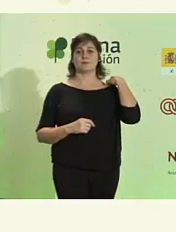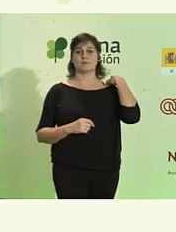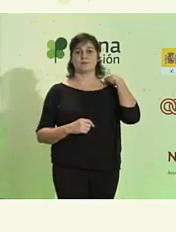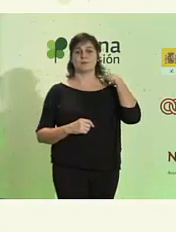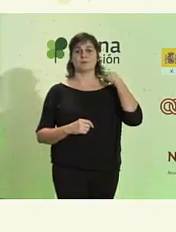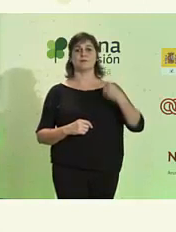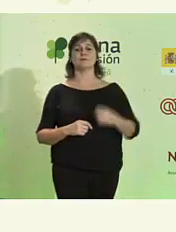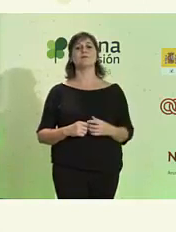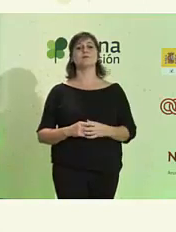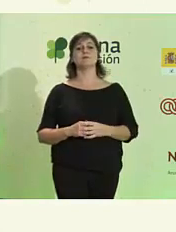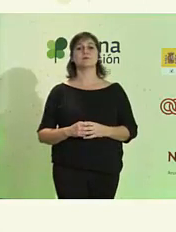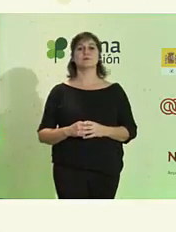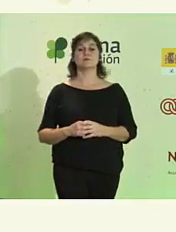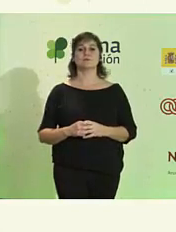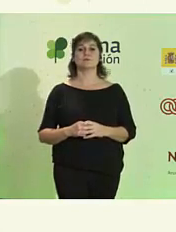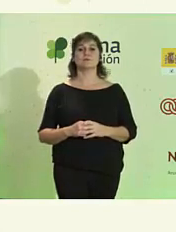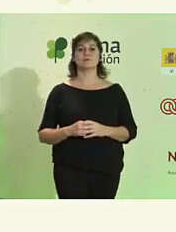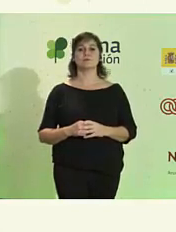Este año